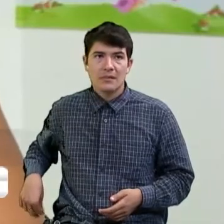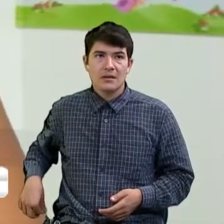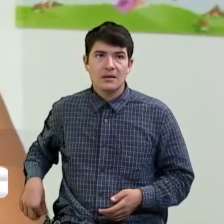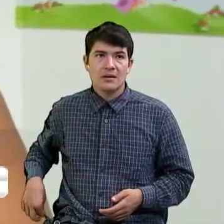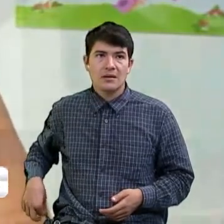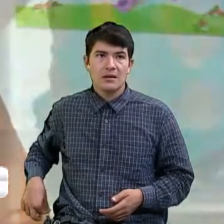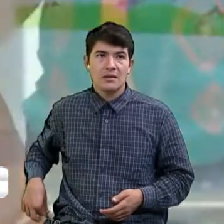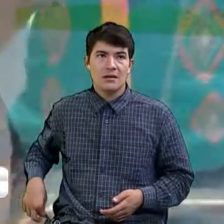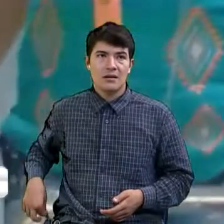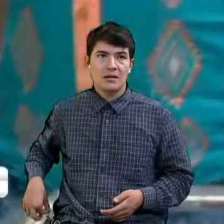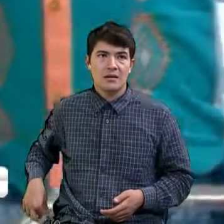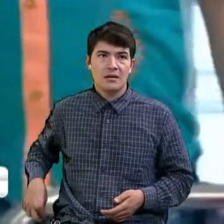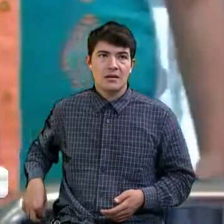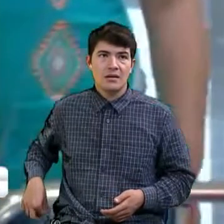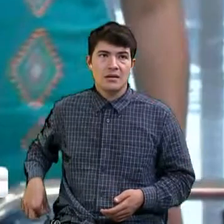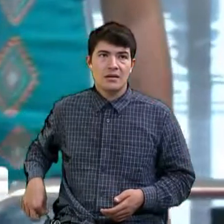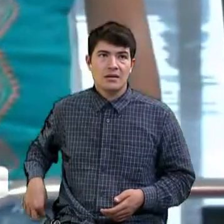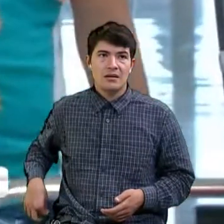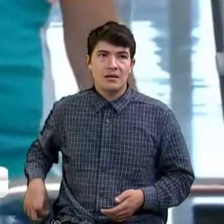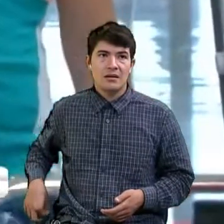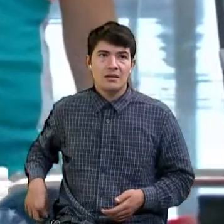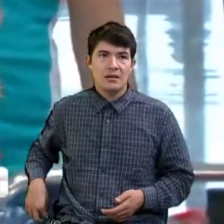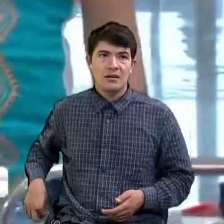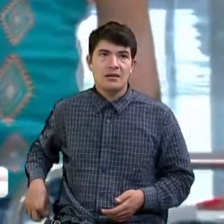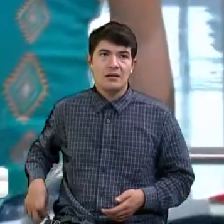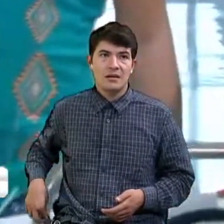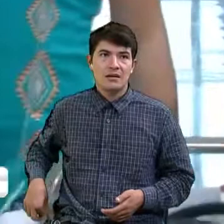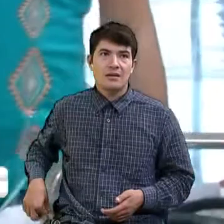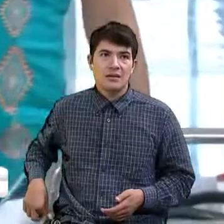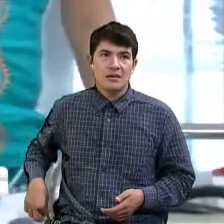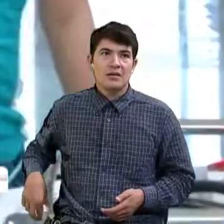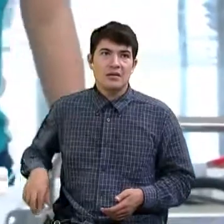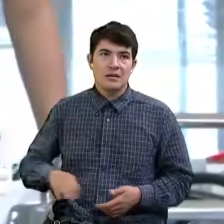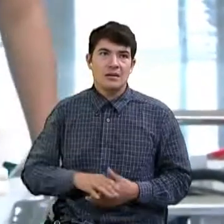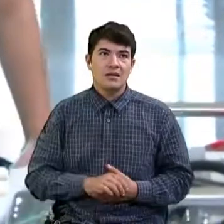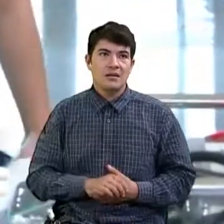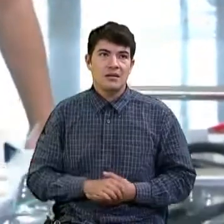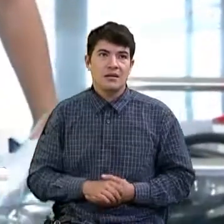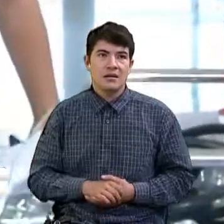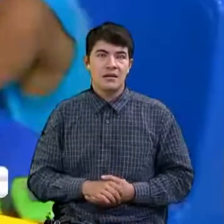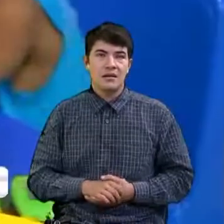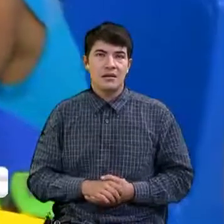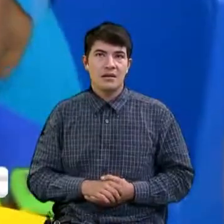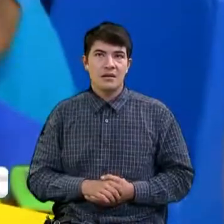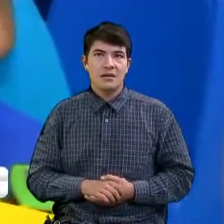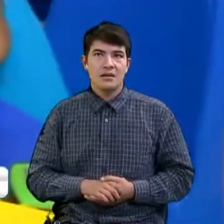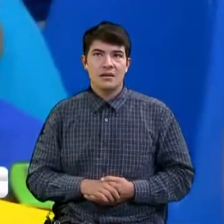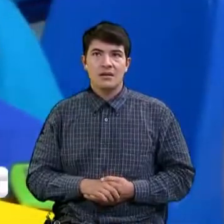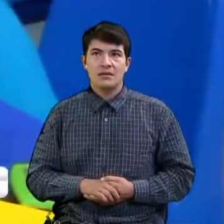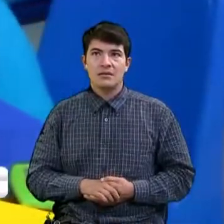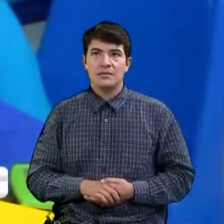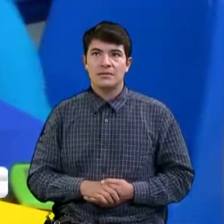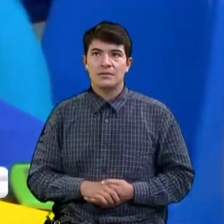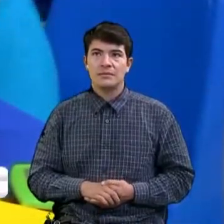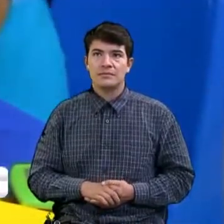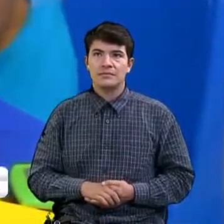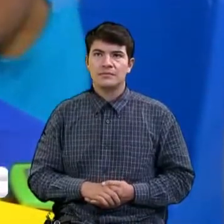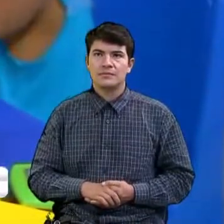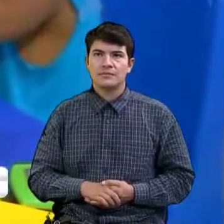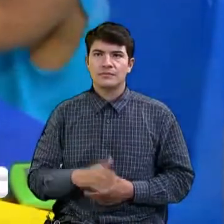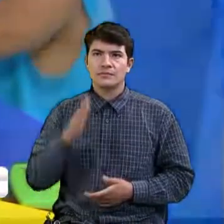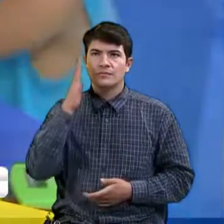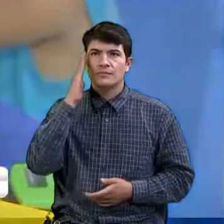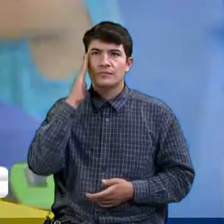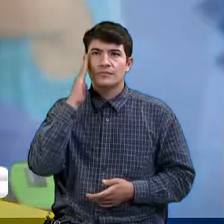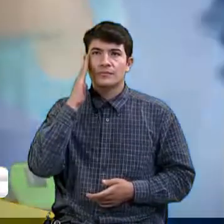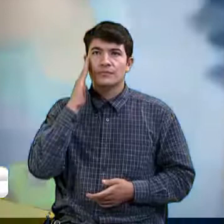como descubriendo todo esto. En Paipa, su ciudad natal, es la pionera de este ritmo que decidió cambiar por la ruana